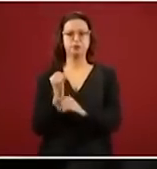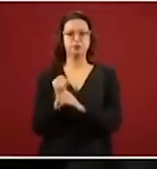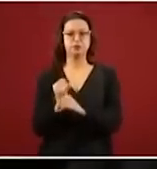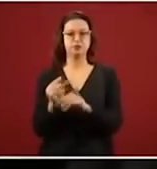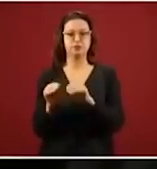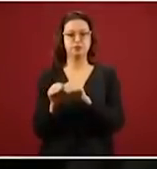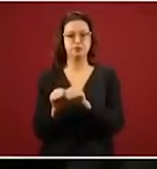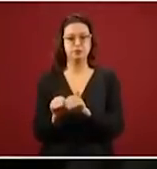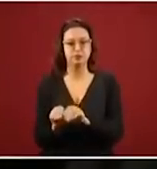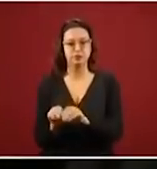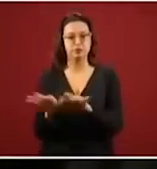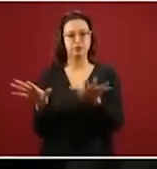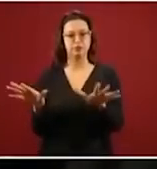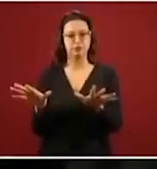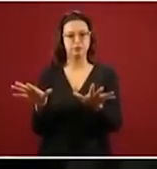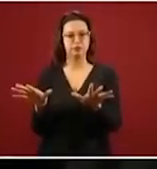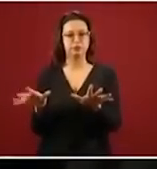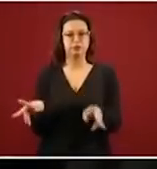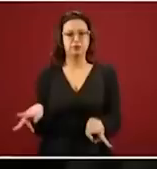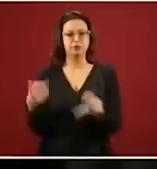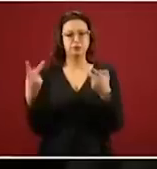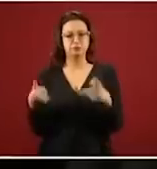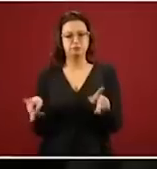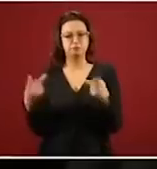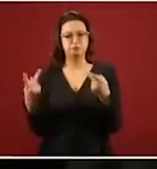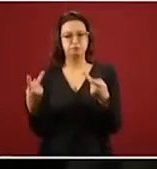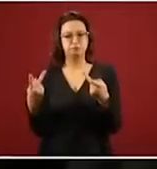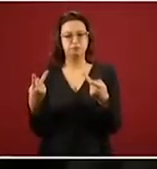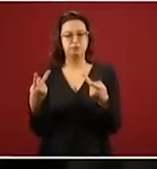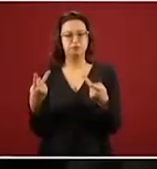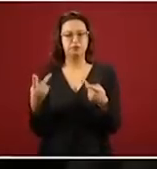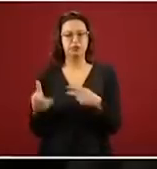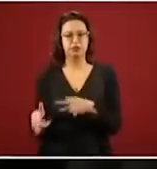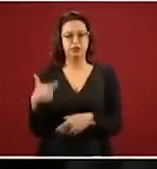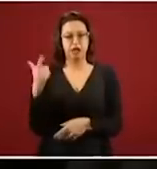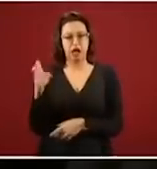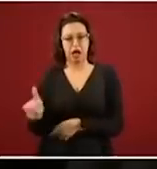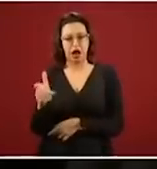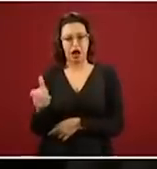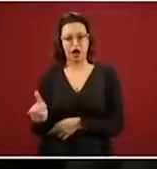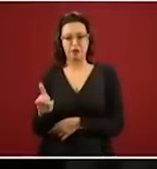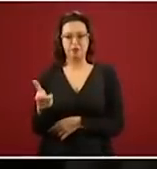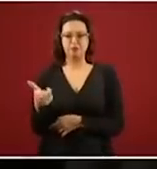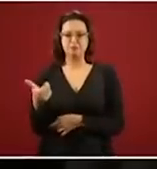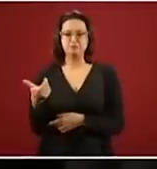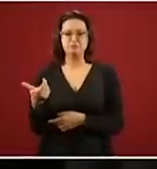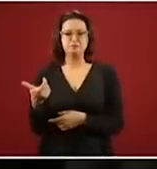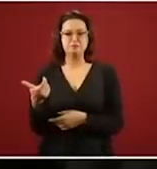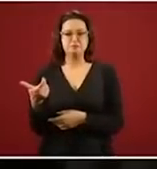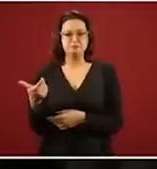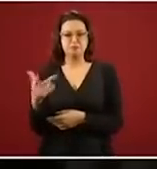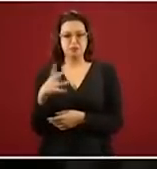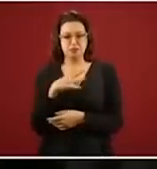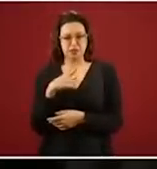están dedicando a la comercialización de armas que incluso ofrecen